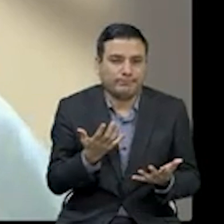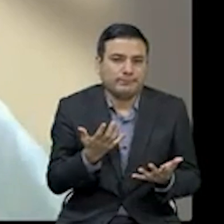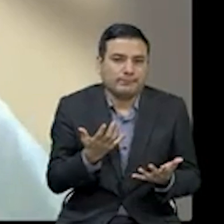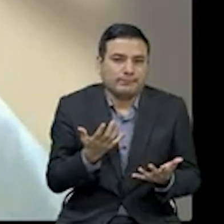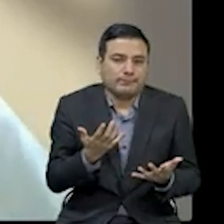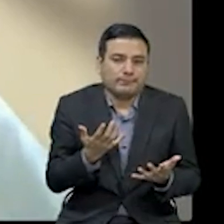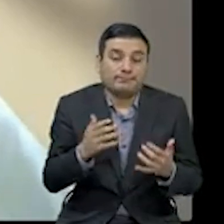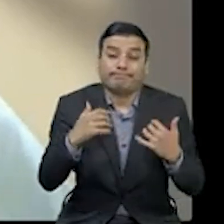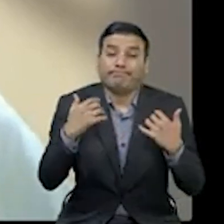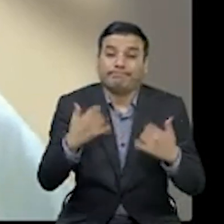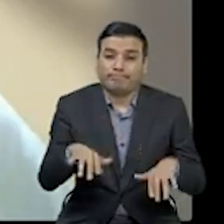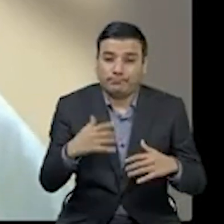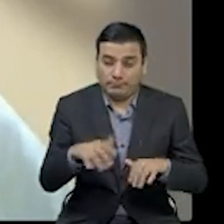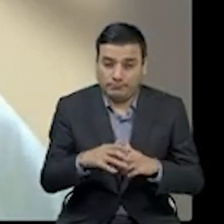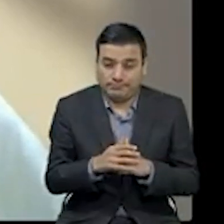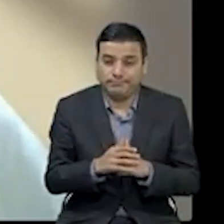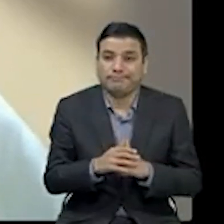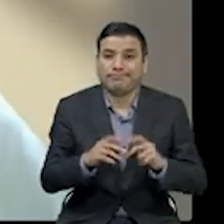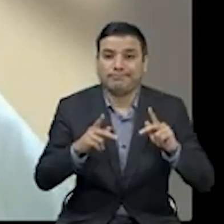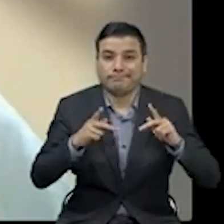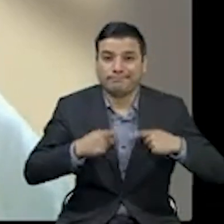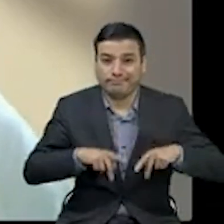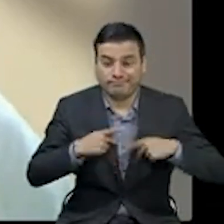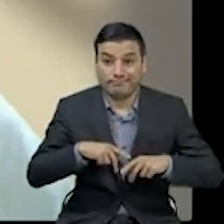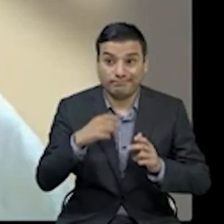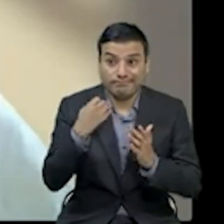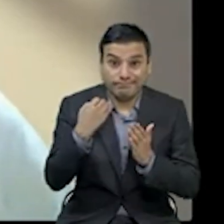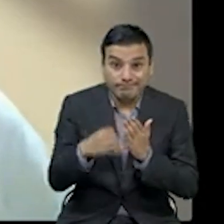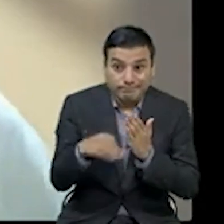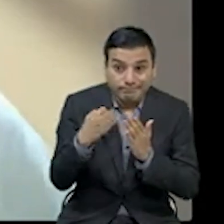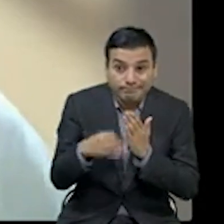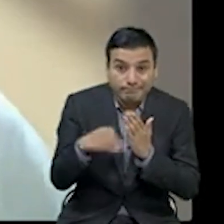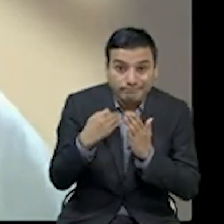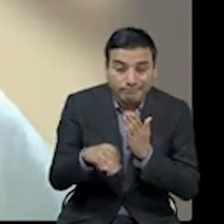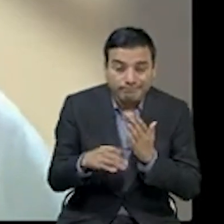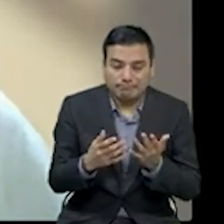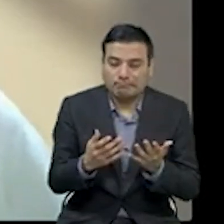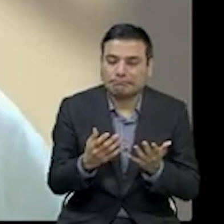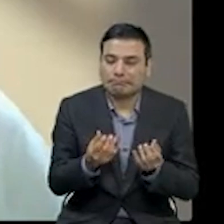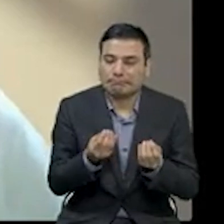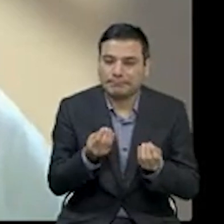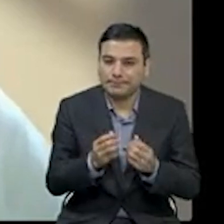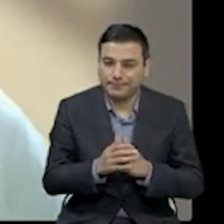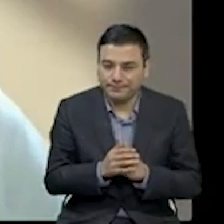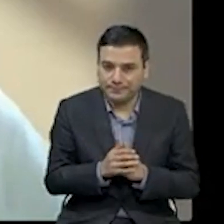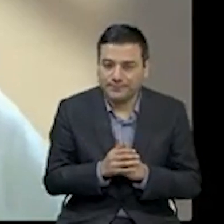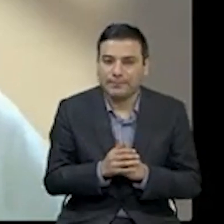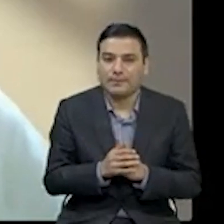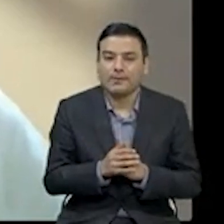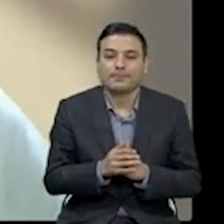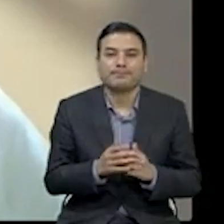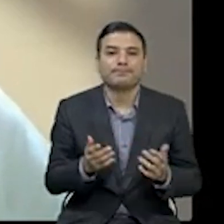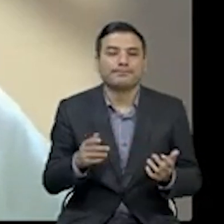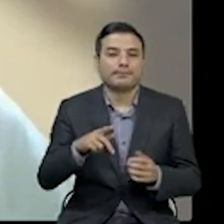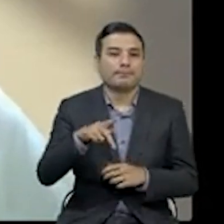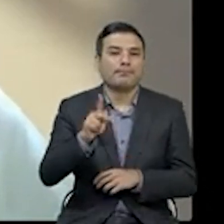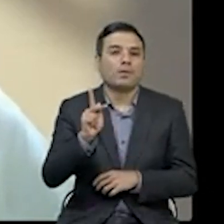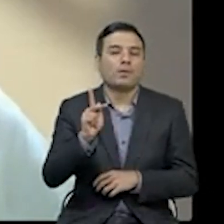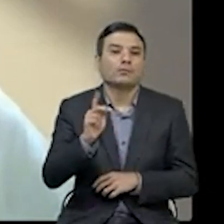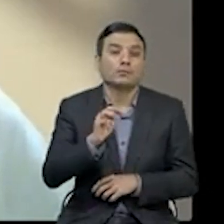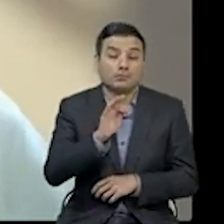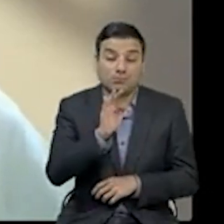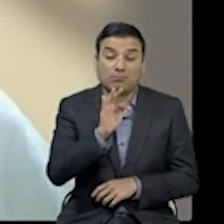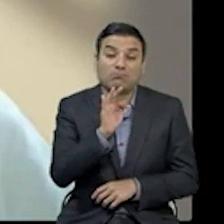elección, el personal faltante es una porción menor. Sin embargo, esta porción menor podría